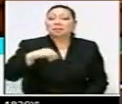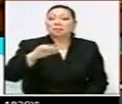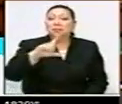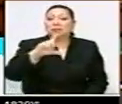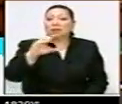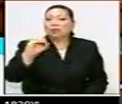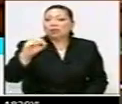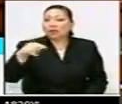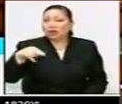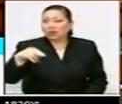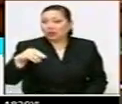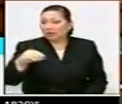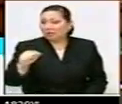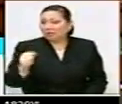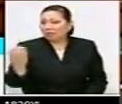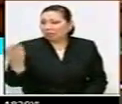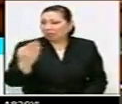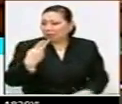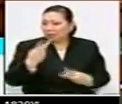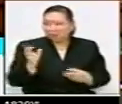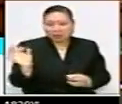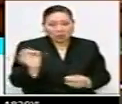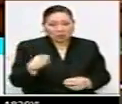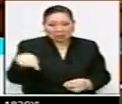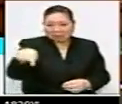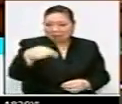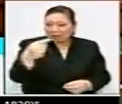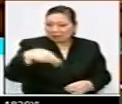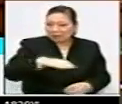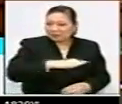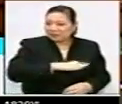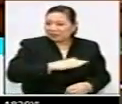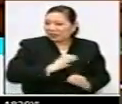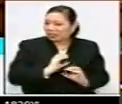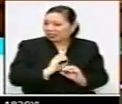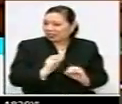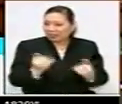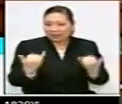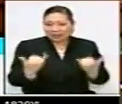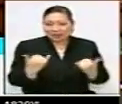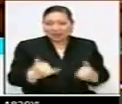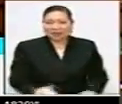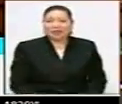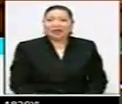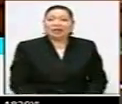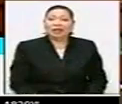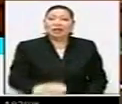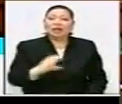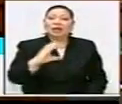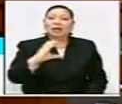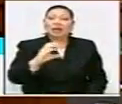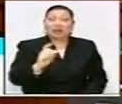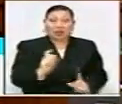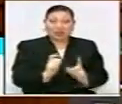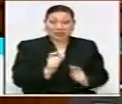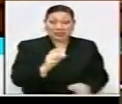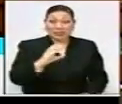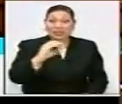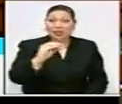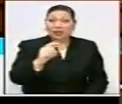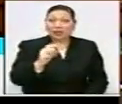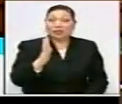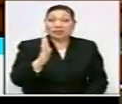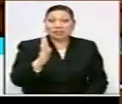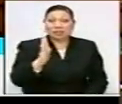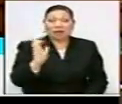que nunca nosotros nos ha visitado un solo fiscal. Aquí el señor Gino Costa, el día 5